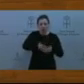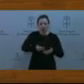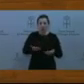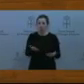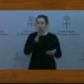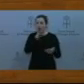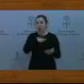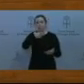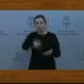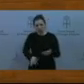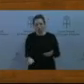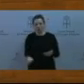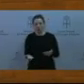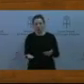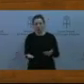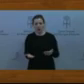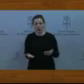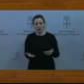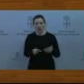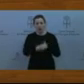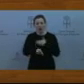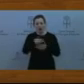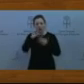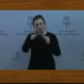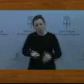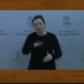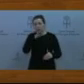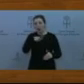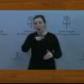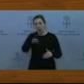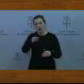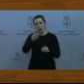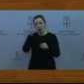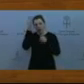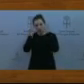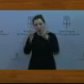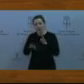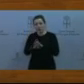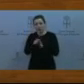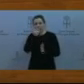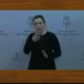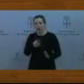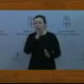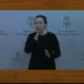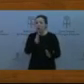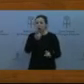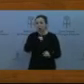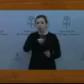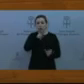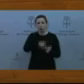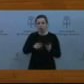de actividades. Y que decir tiene que nos sumamos a algunas intervenciones en lo que tiene que ver con el COPAE. Creo que